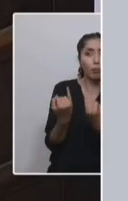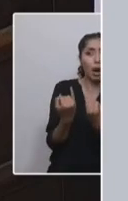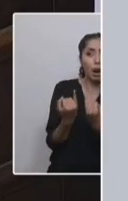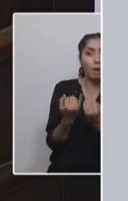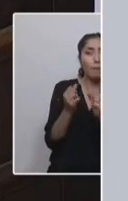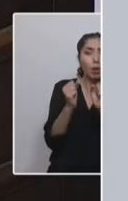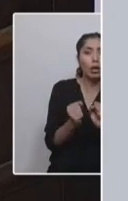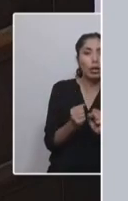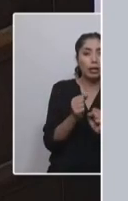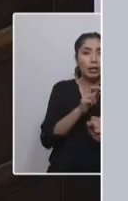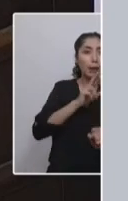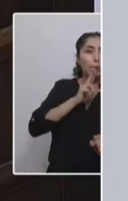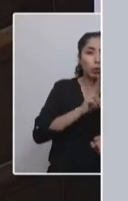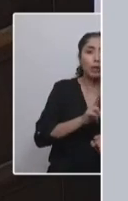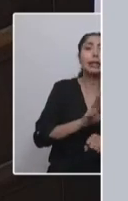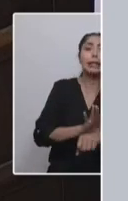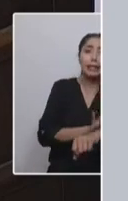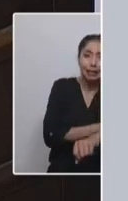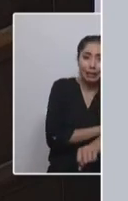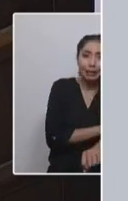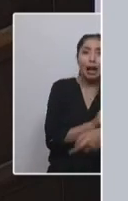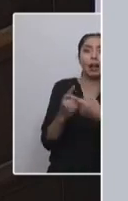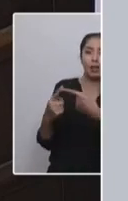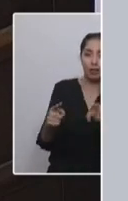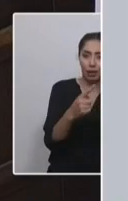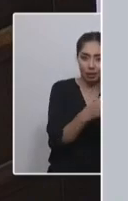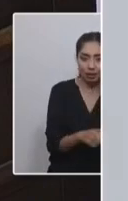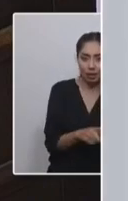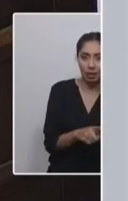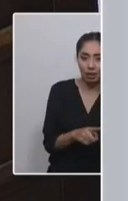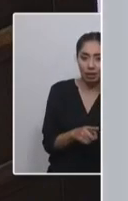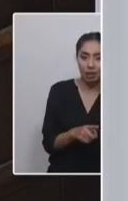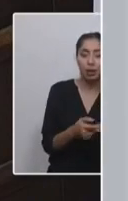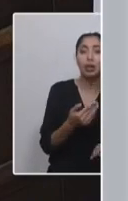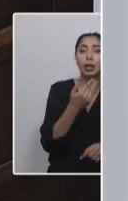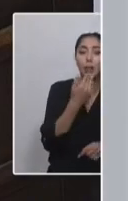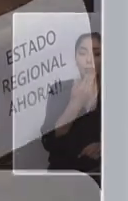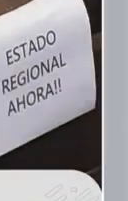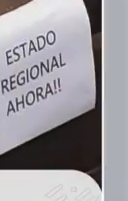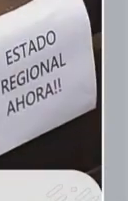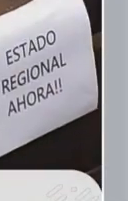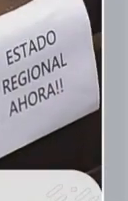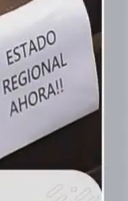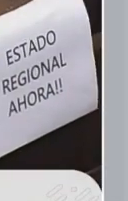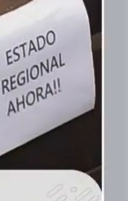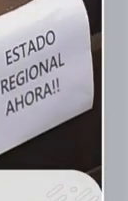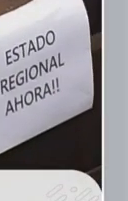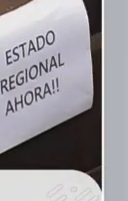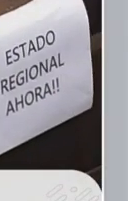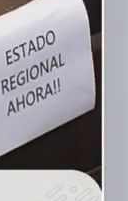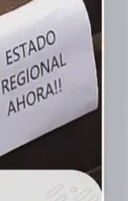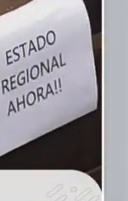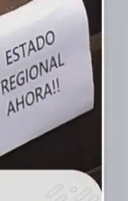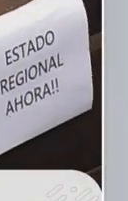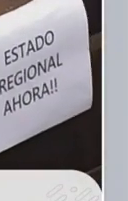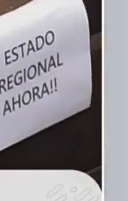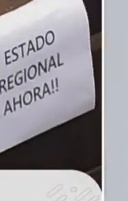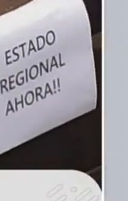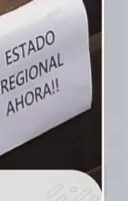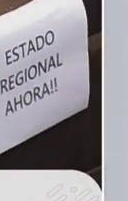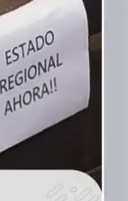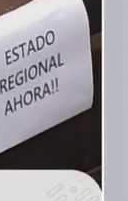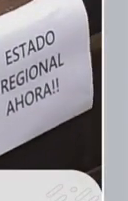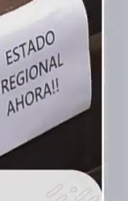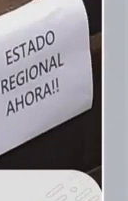actualizarlo, de a los desafíos actuales del Chile de hoy. Ahora, Carolina, vamos a seguir, mientras esperamos la votación,